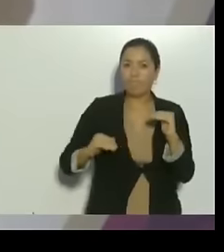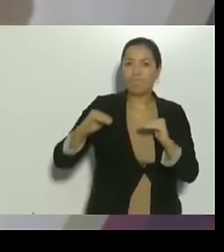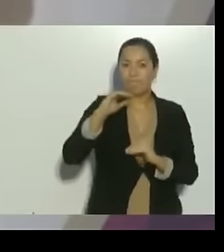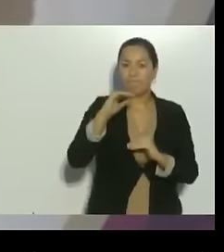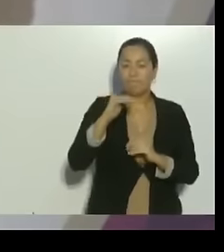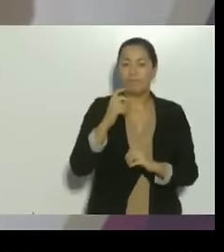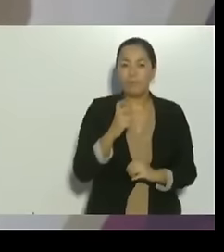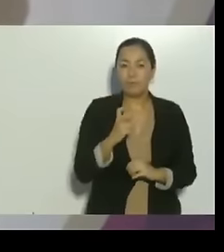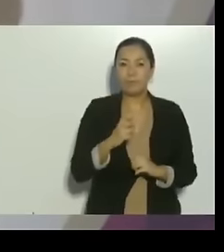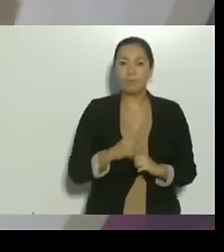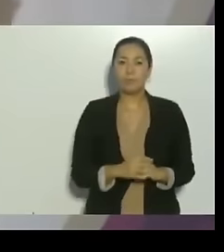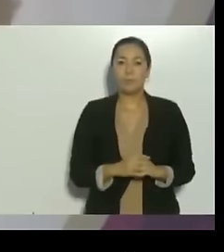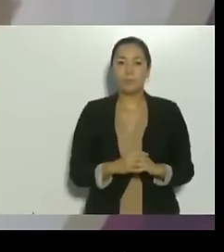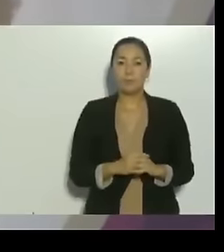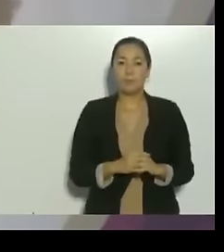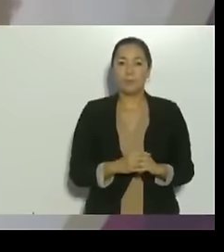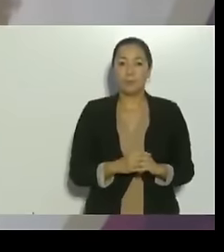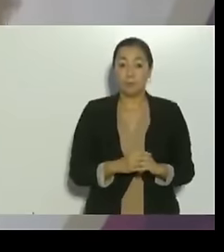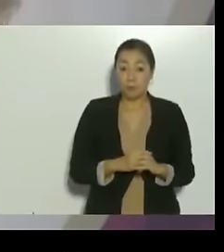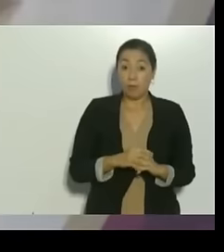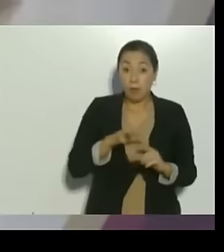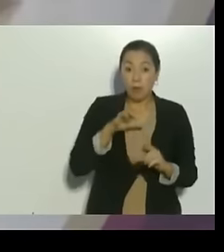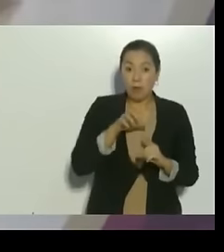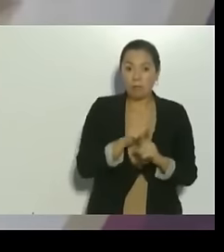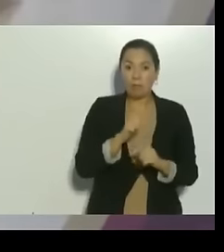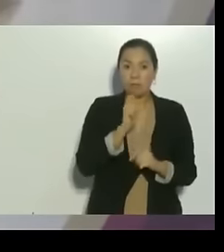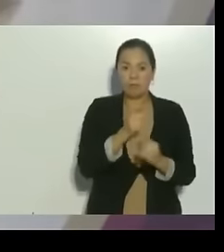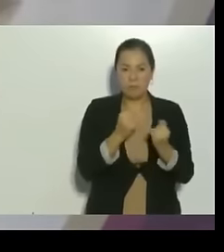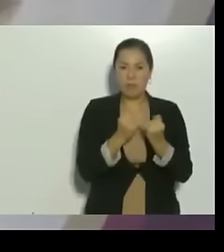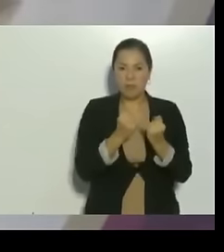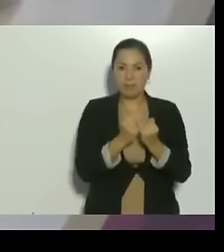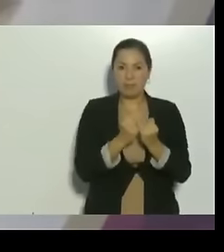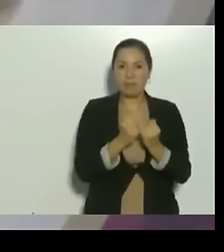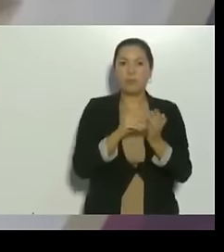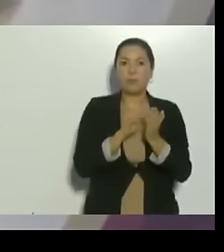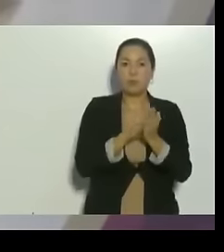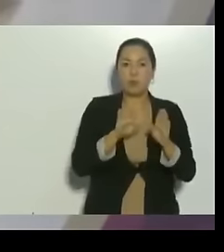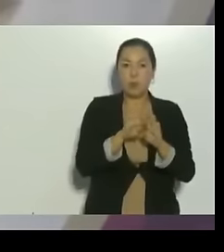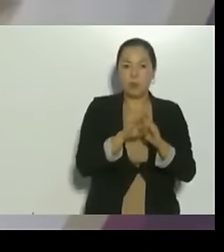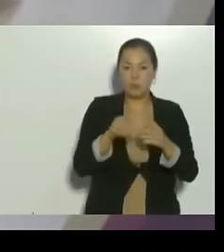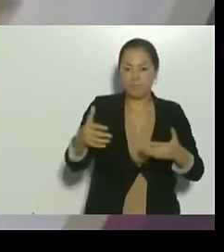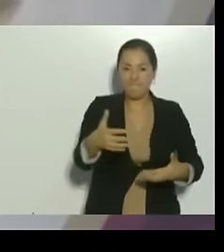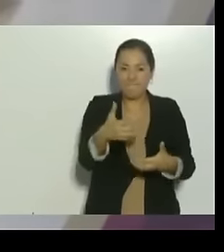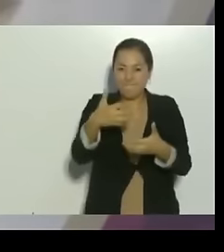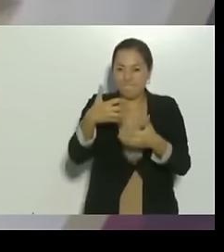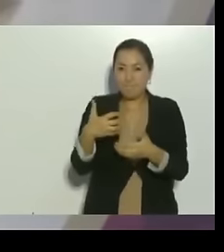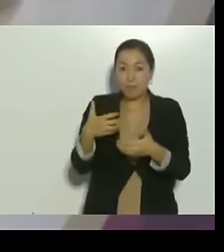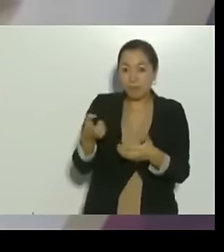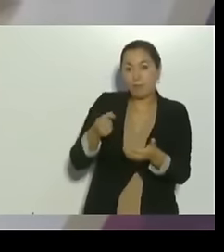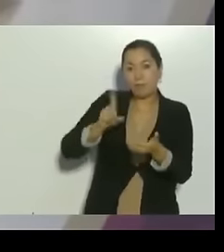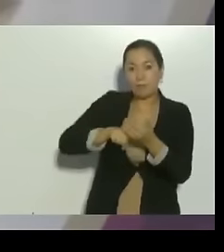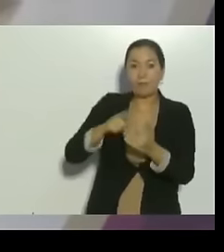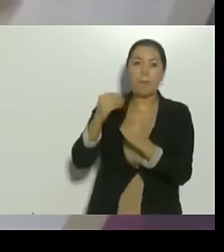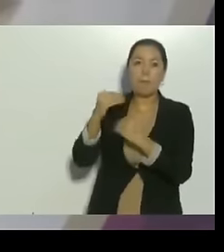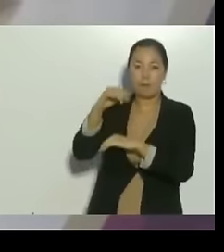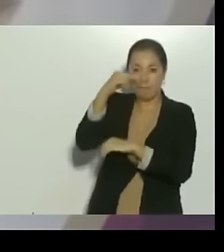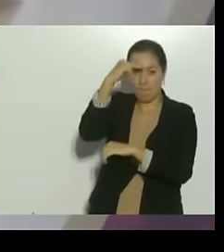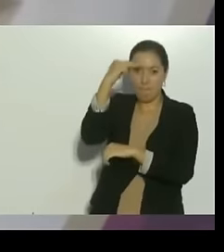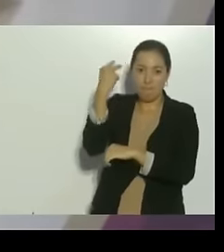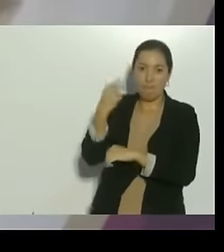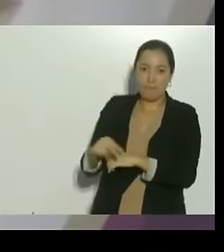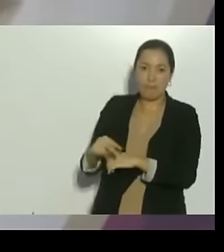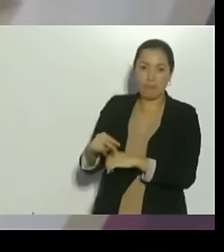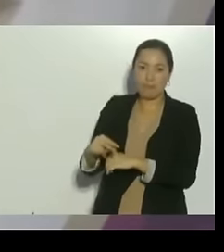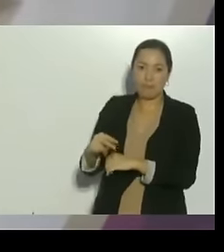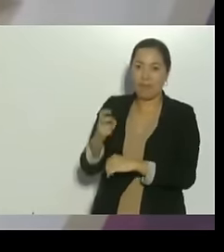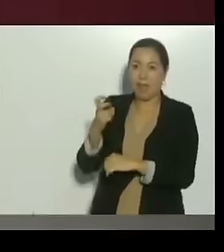Este y le hace una crítica muy grande a esos empresarios los cuales son opositores Andrés Manuel que hoy que se trabaja de manera